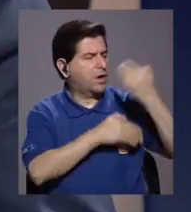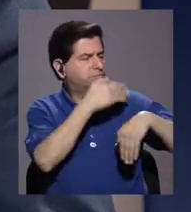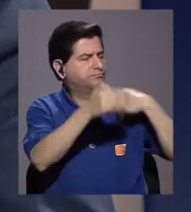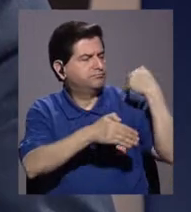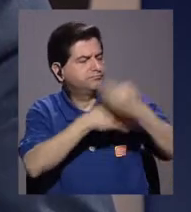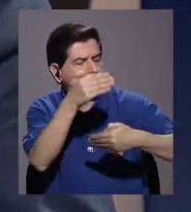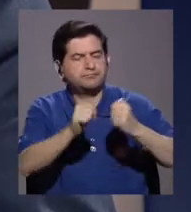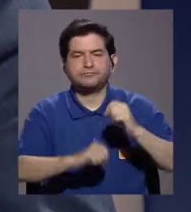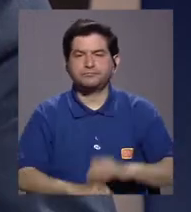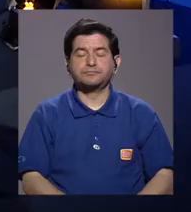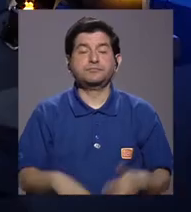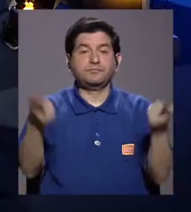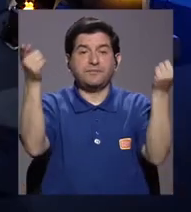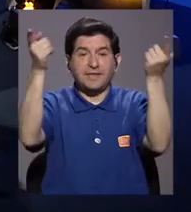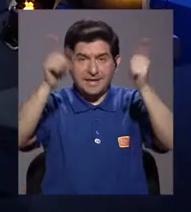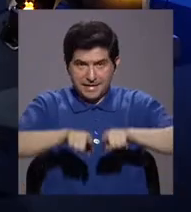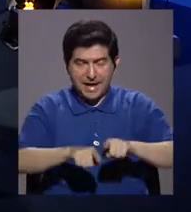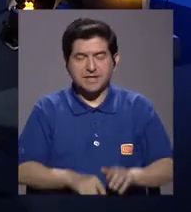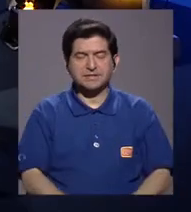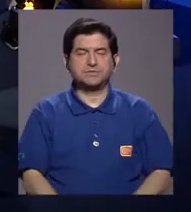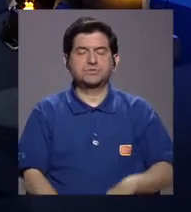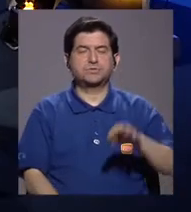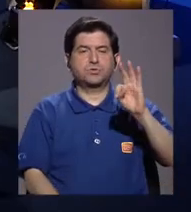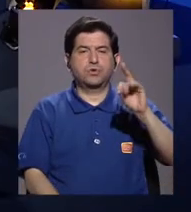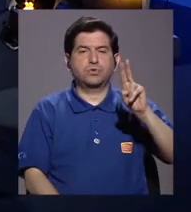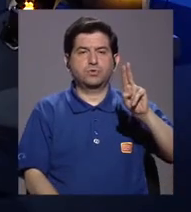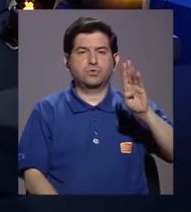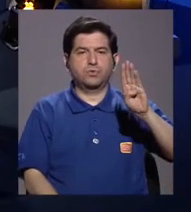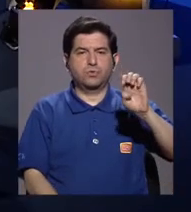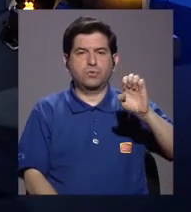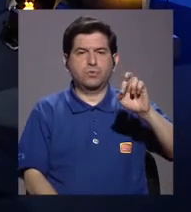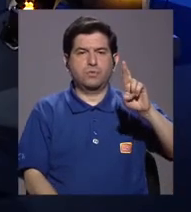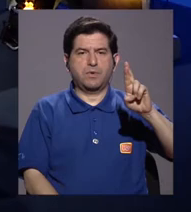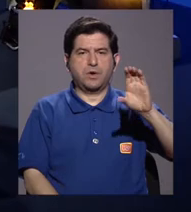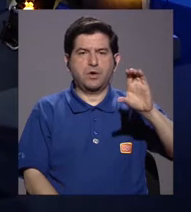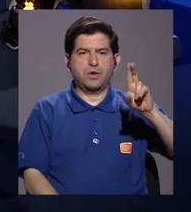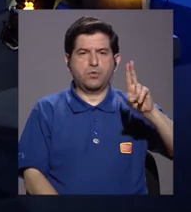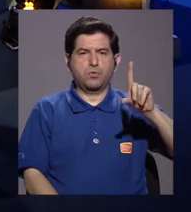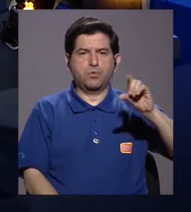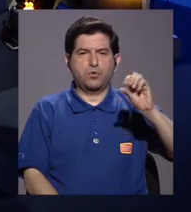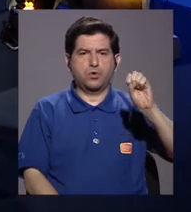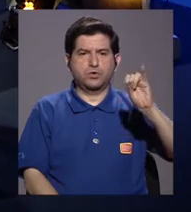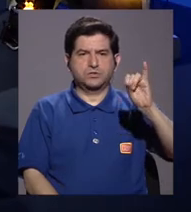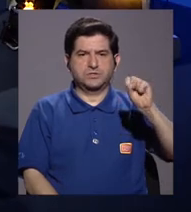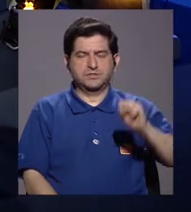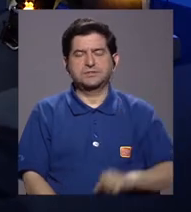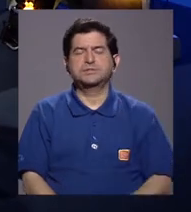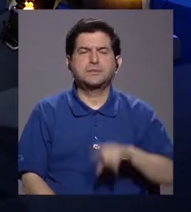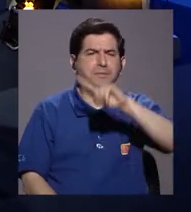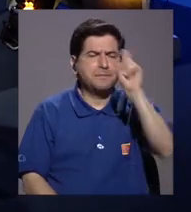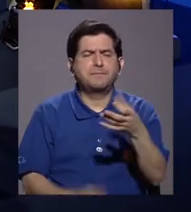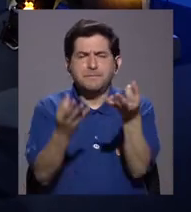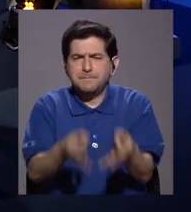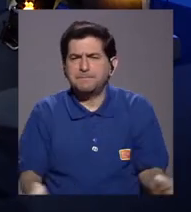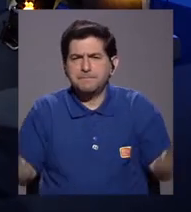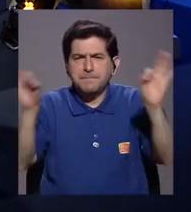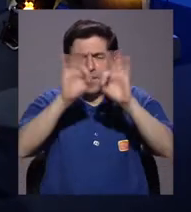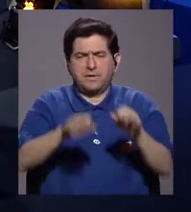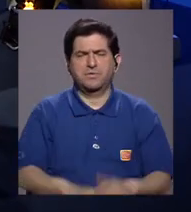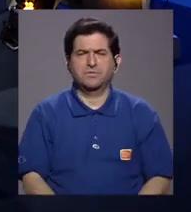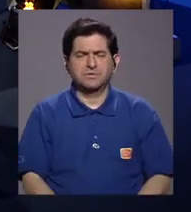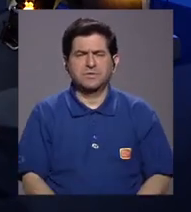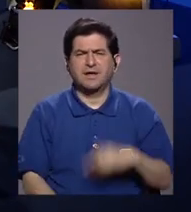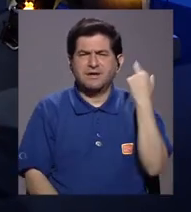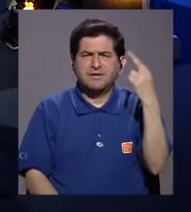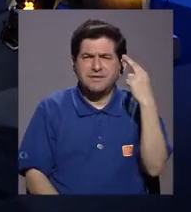evolutiva en el caso de la tuberculosis por ejemplo que eso traerá de donde trabajado una de las preguntas muy importantes que